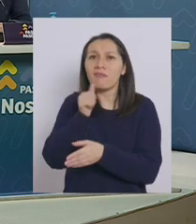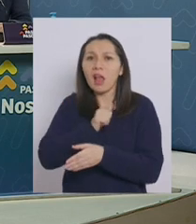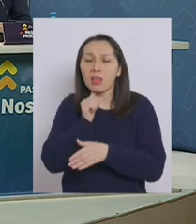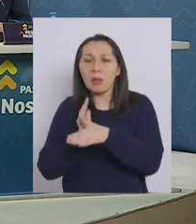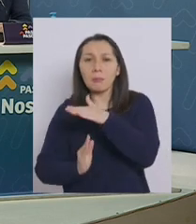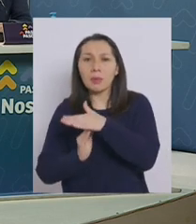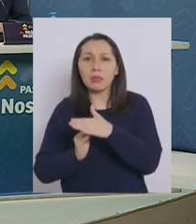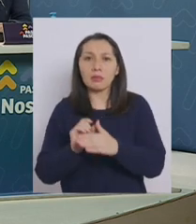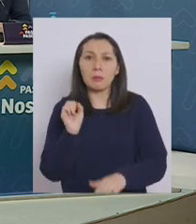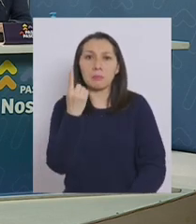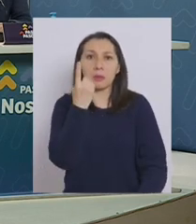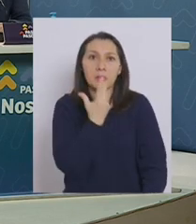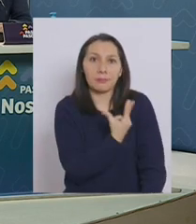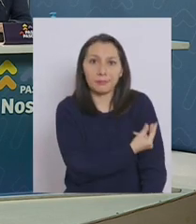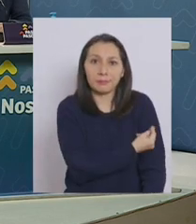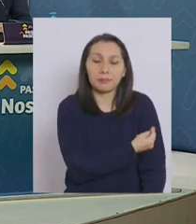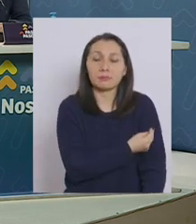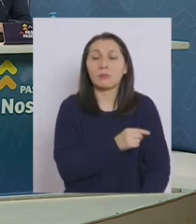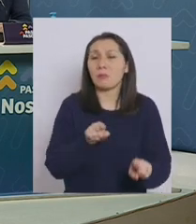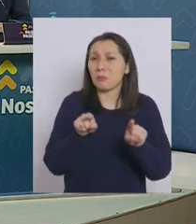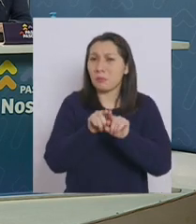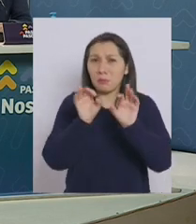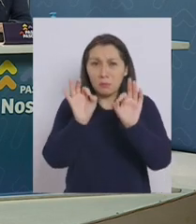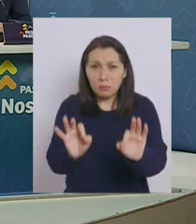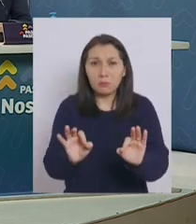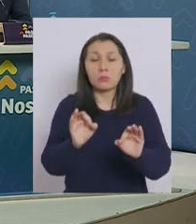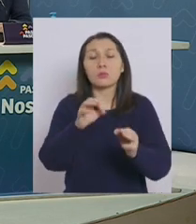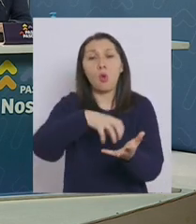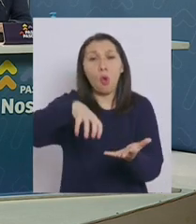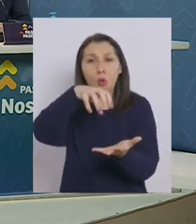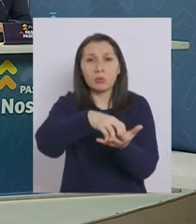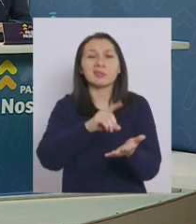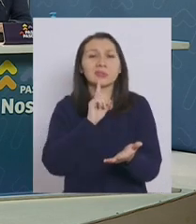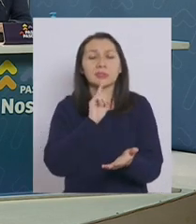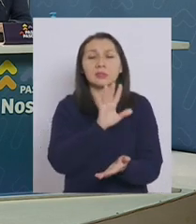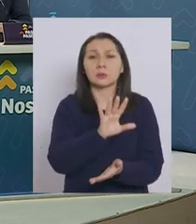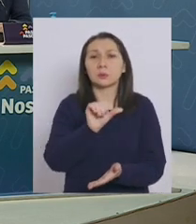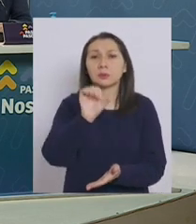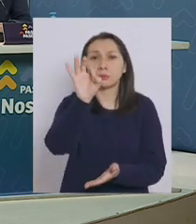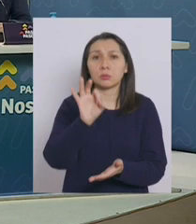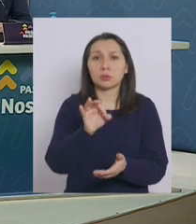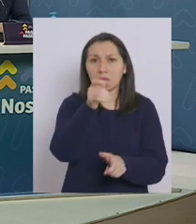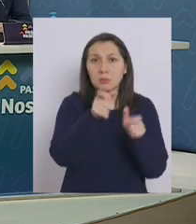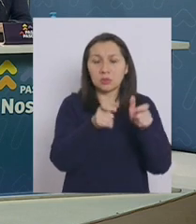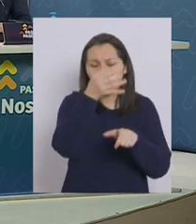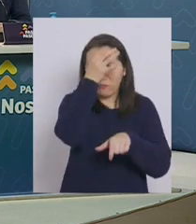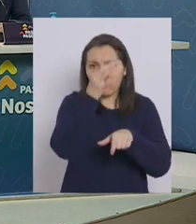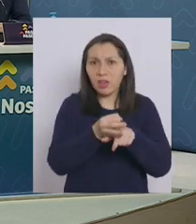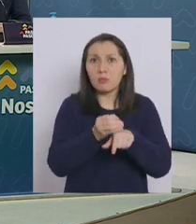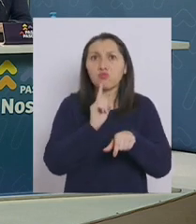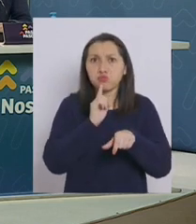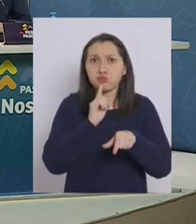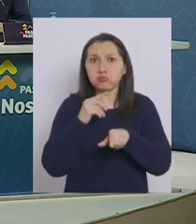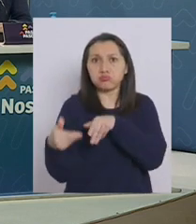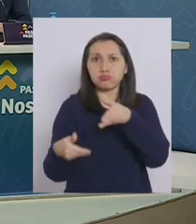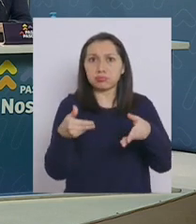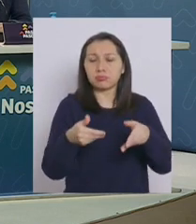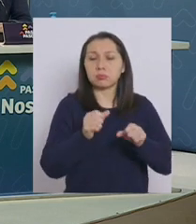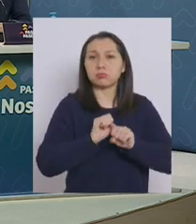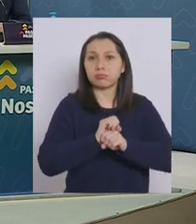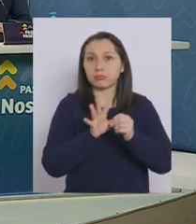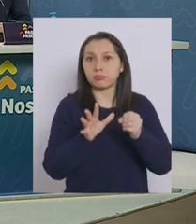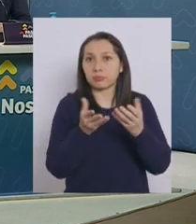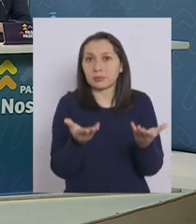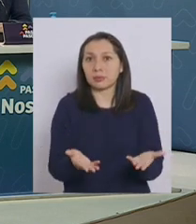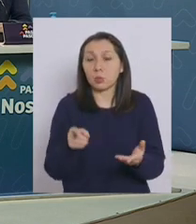con la primera dosis. Coincidentemente, en estas comunas se concentra el 56% de los casos activos. Bueno,